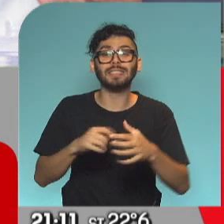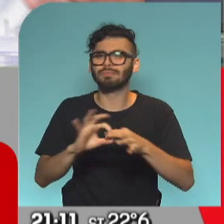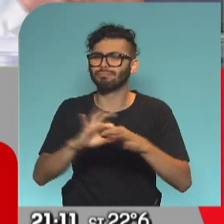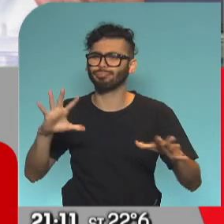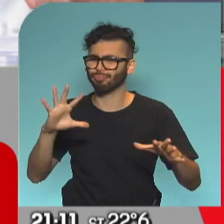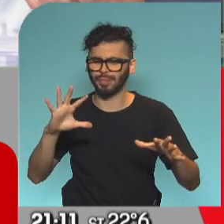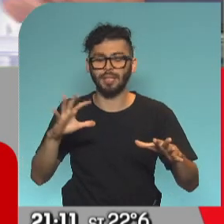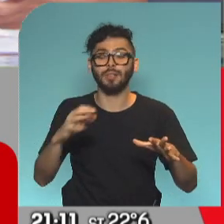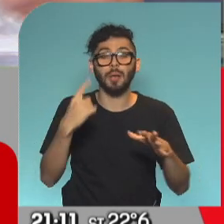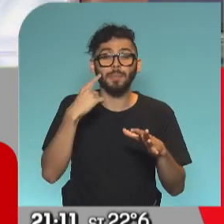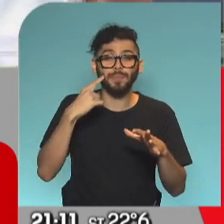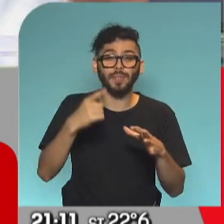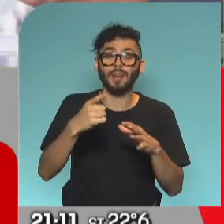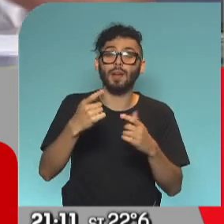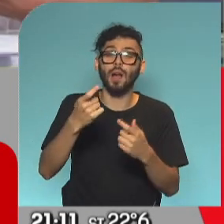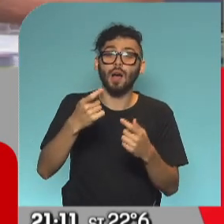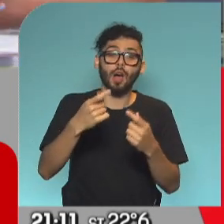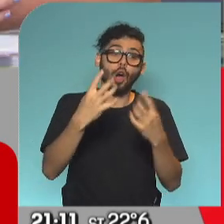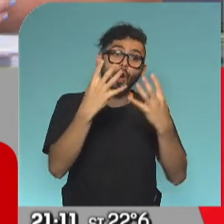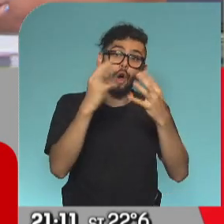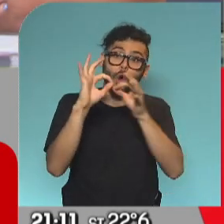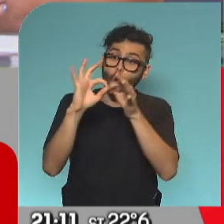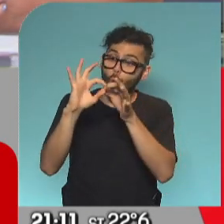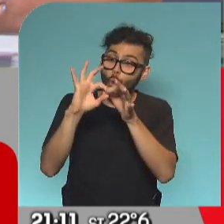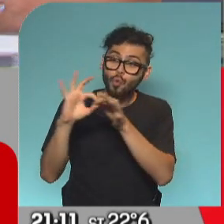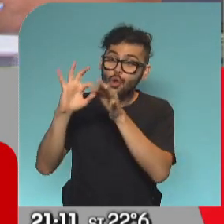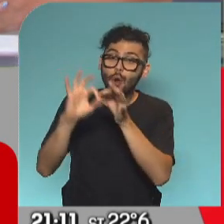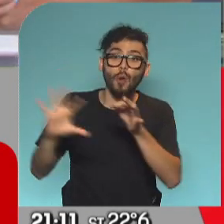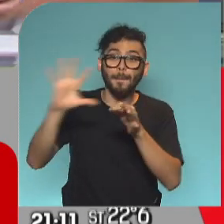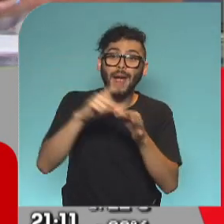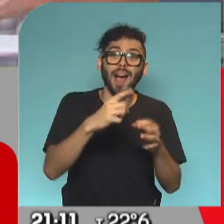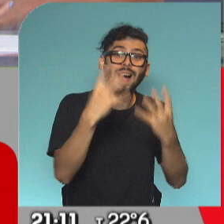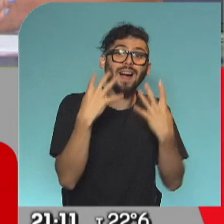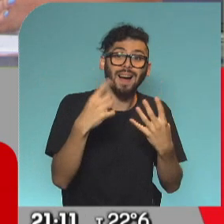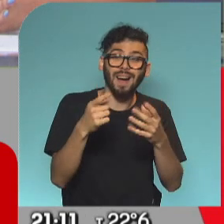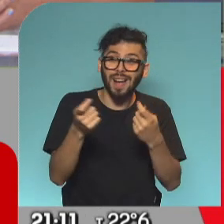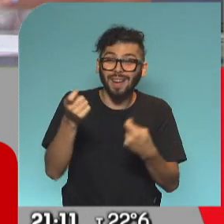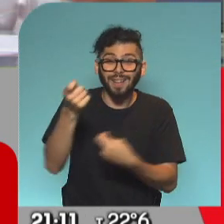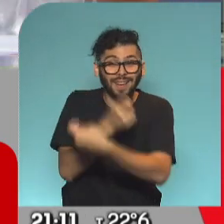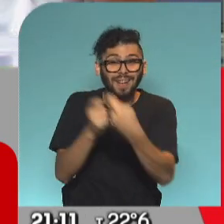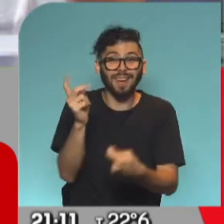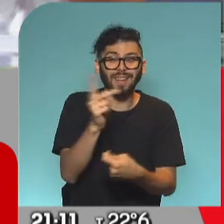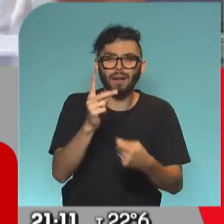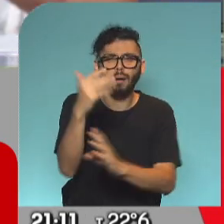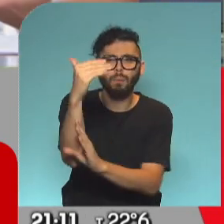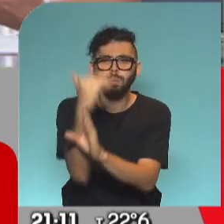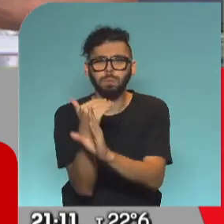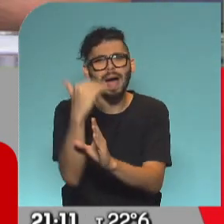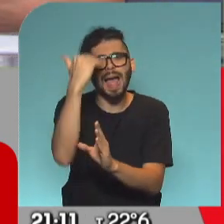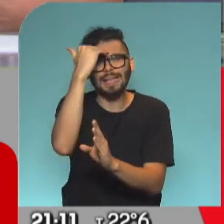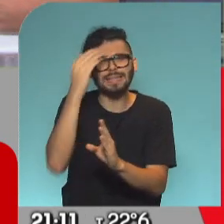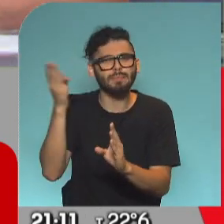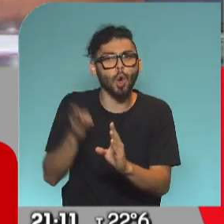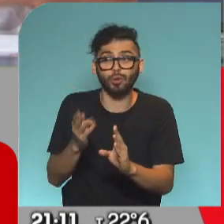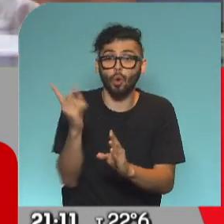el intercambio comercial, el comercio exterior entre la Unión Europea y el Reino Unido se redujo un 15%, es decir, que afectó muchísimo